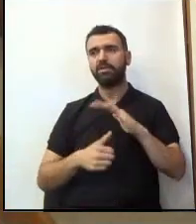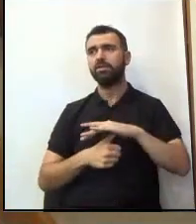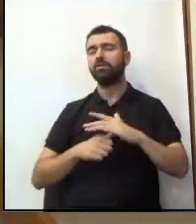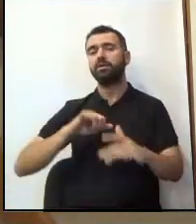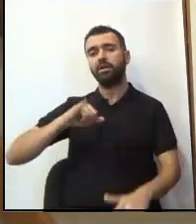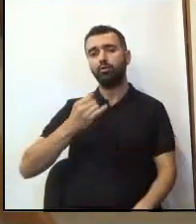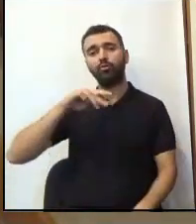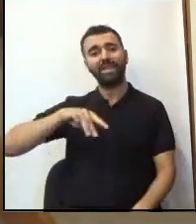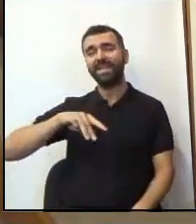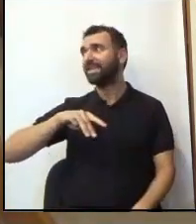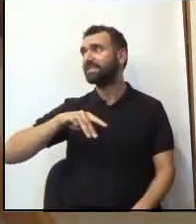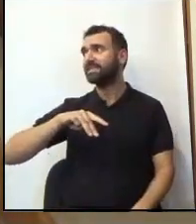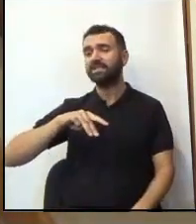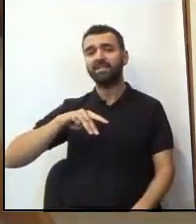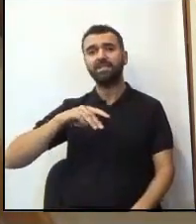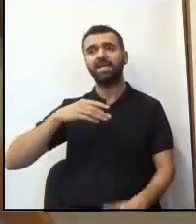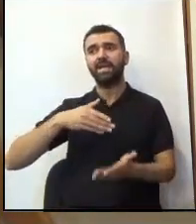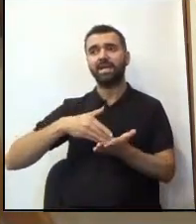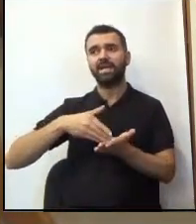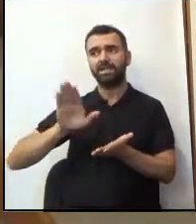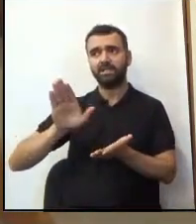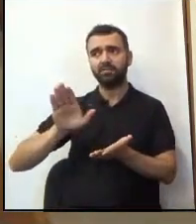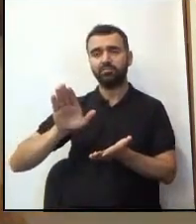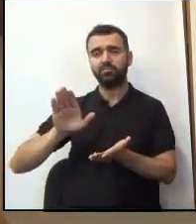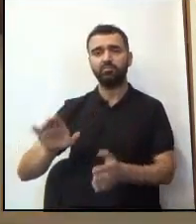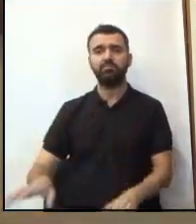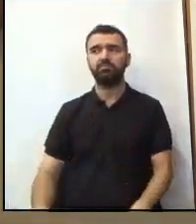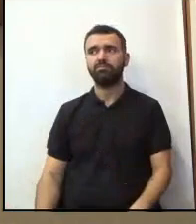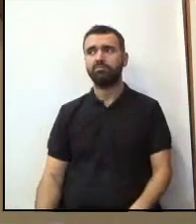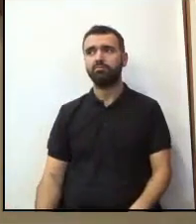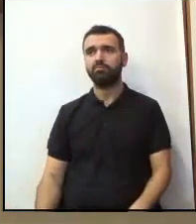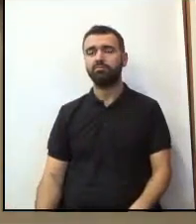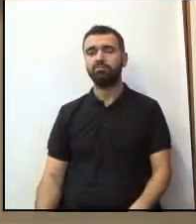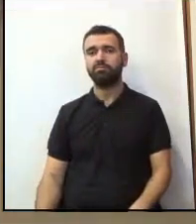Martínez. Rechazo. Gracias, concejal.